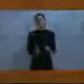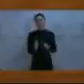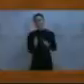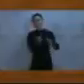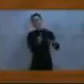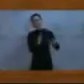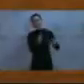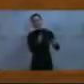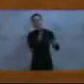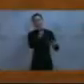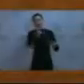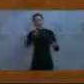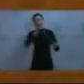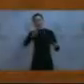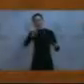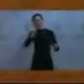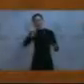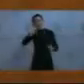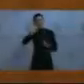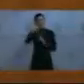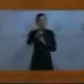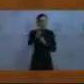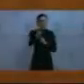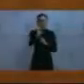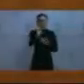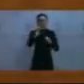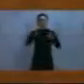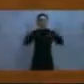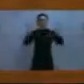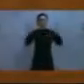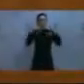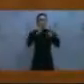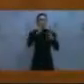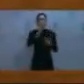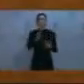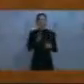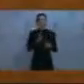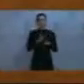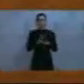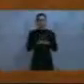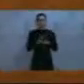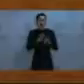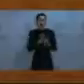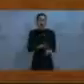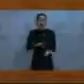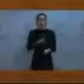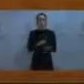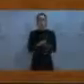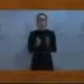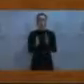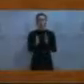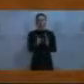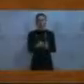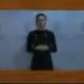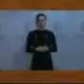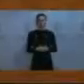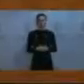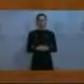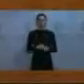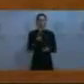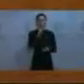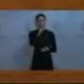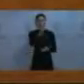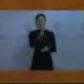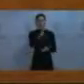llama al 112 o por parte de la persona que le está atendiendo al usuario paciente en ese momento, se avisa al